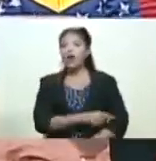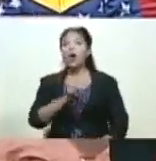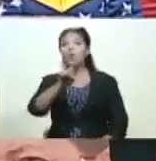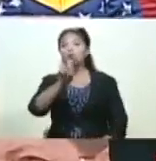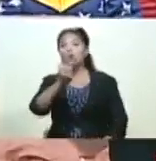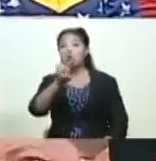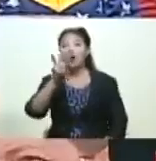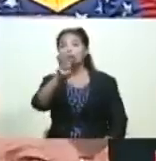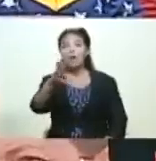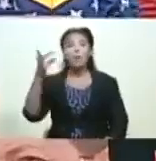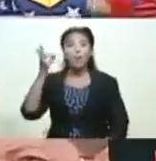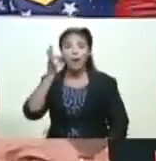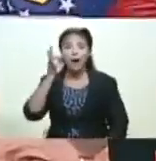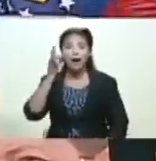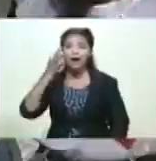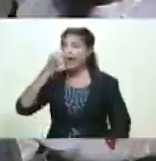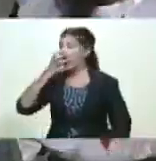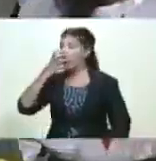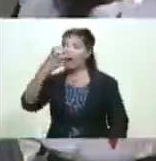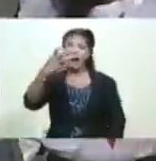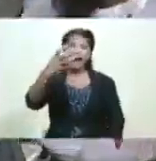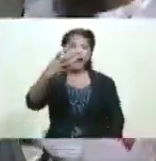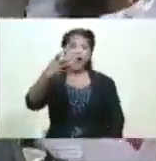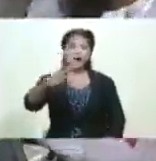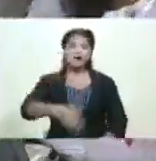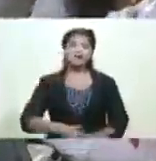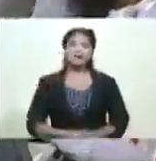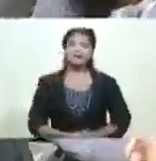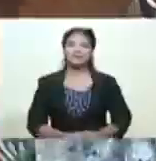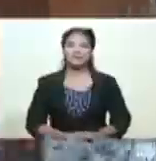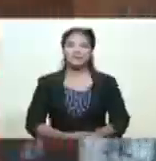a las dos, a las tres, ¡mujer!